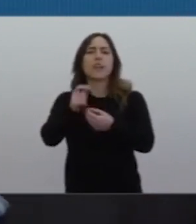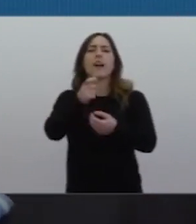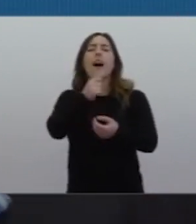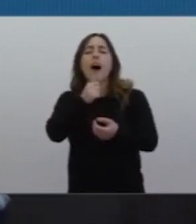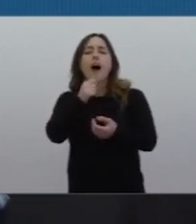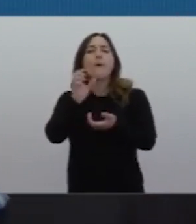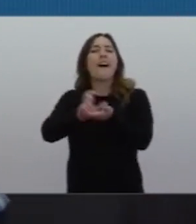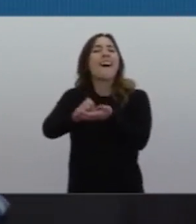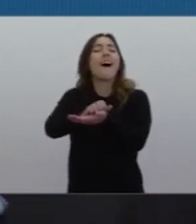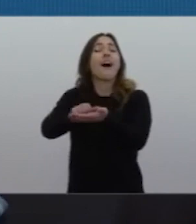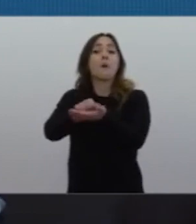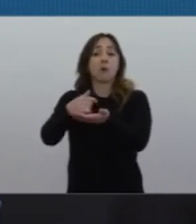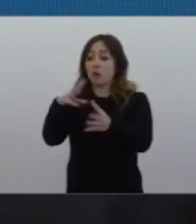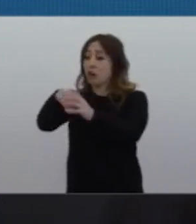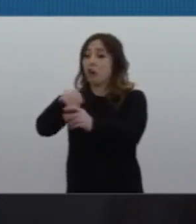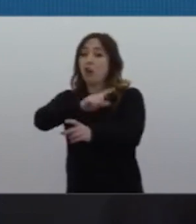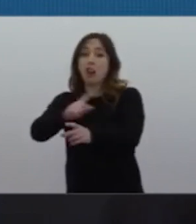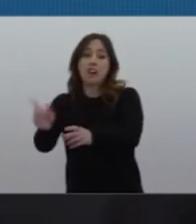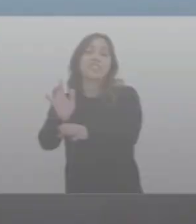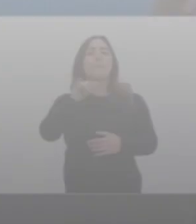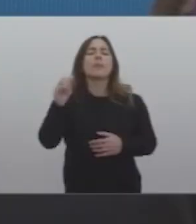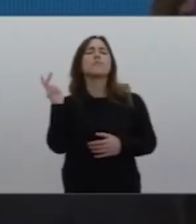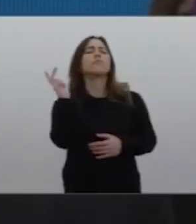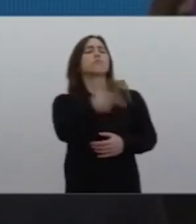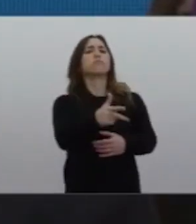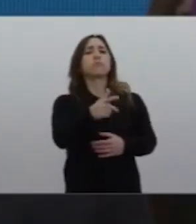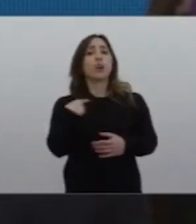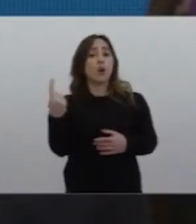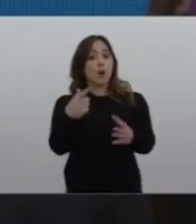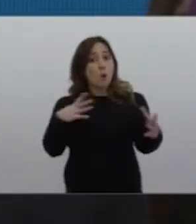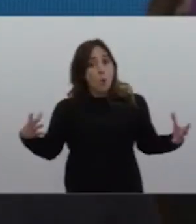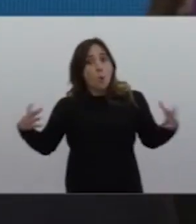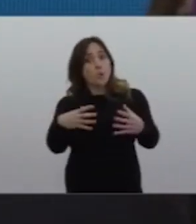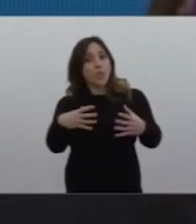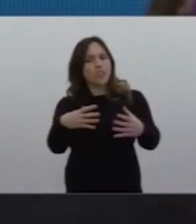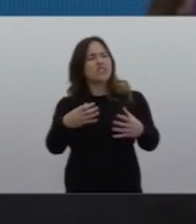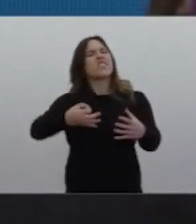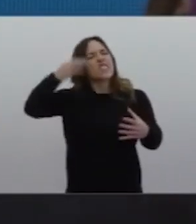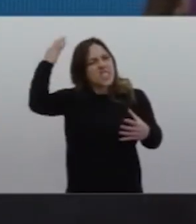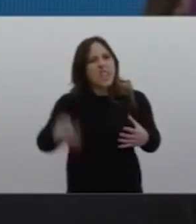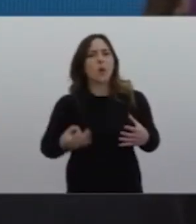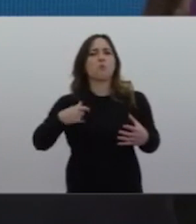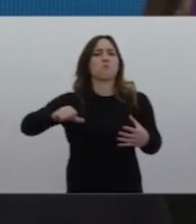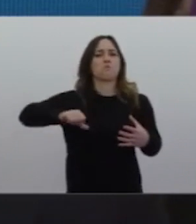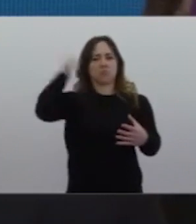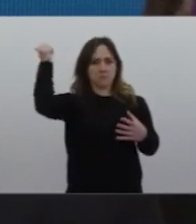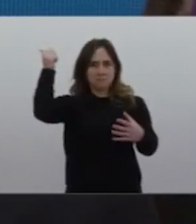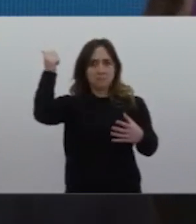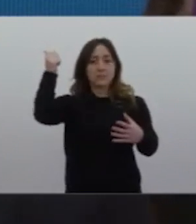agua y jabón, se es parte del problema. Unidos estoy seguro que venceremos.